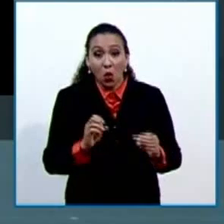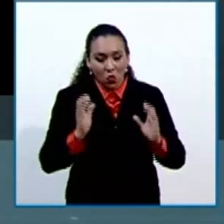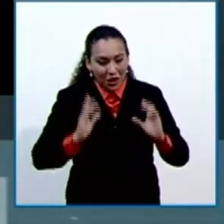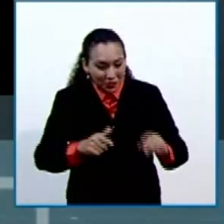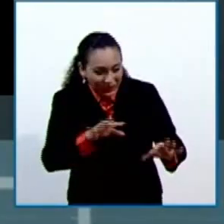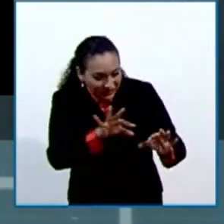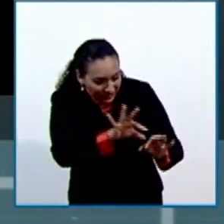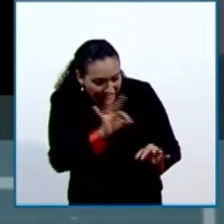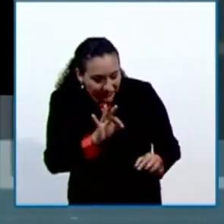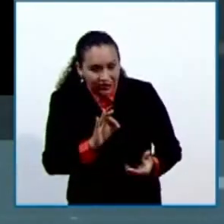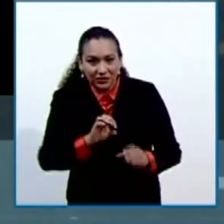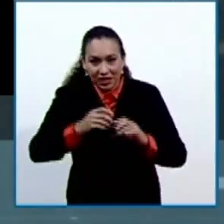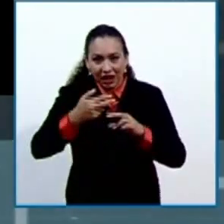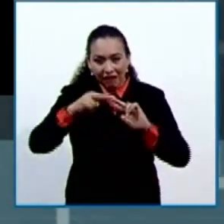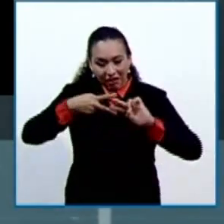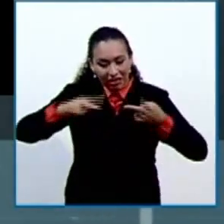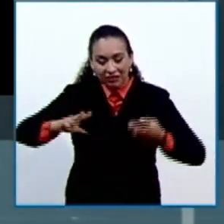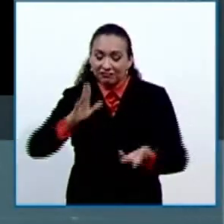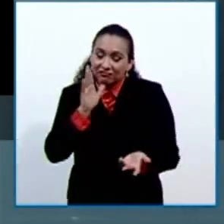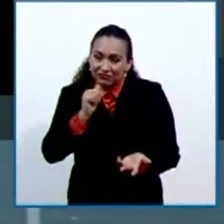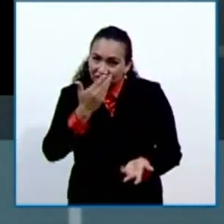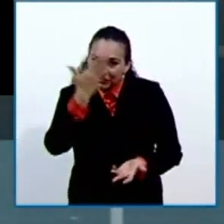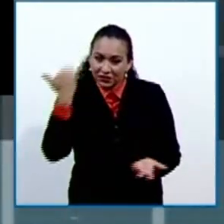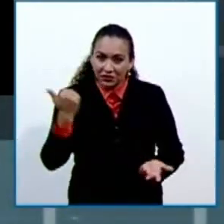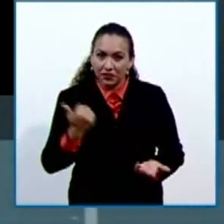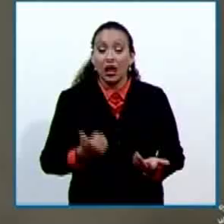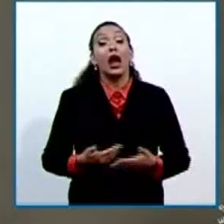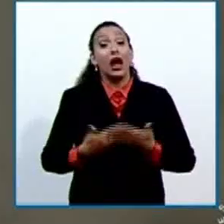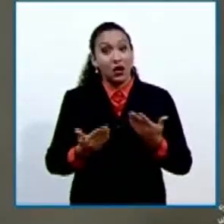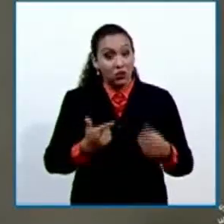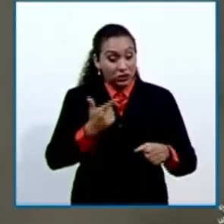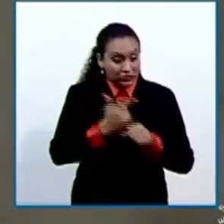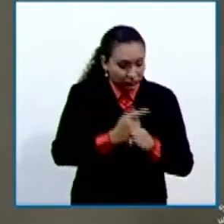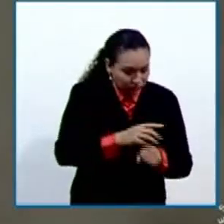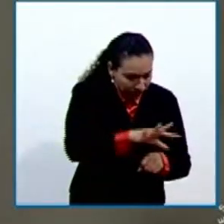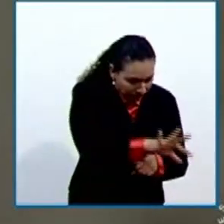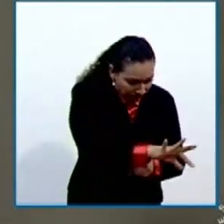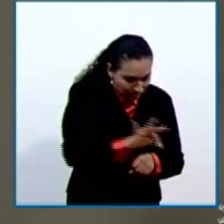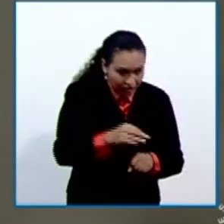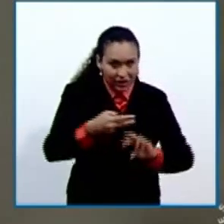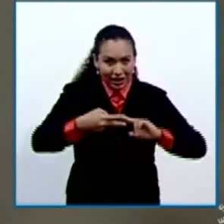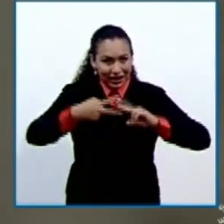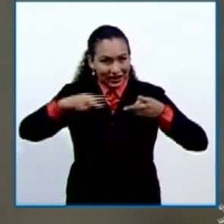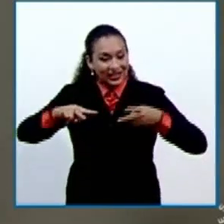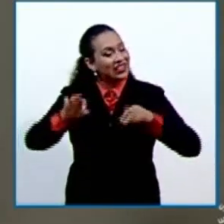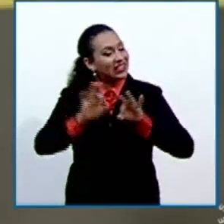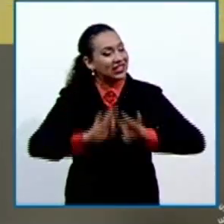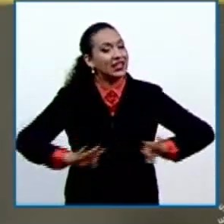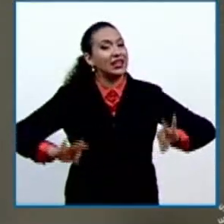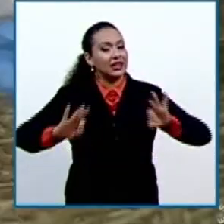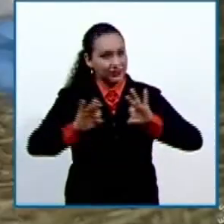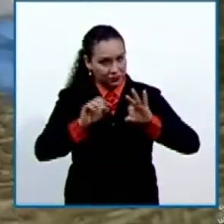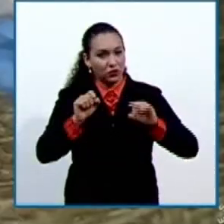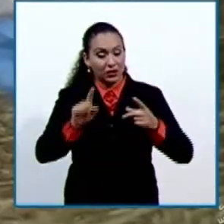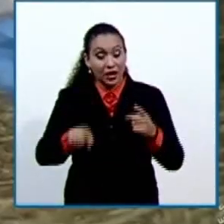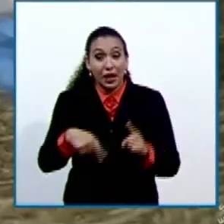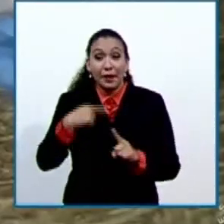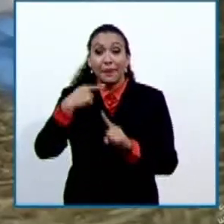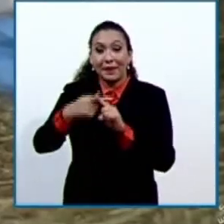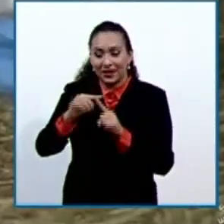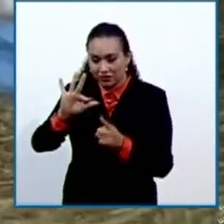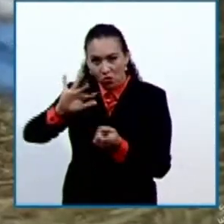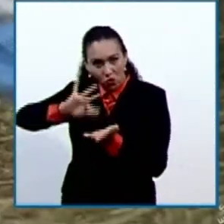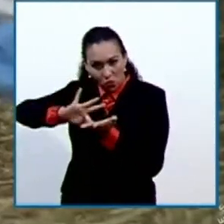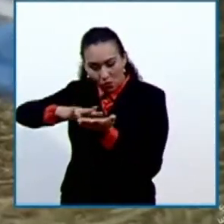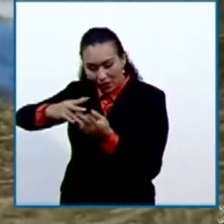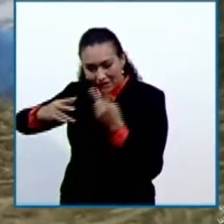Ante ello, insistió que la identificación mediante ADN seguirá siendo tan necesaria como la identificación mediante huellas dactilares, del mismo